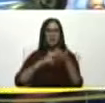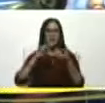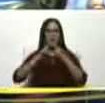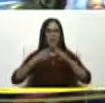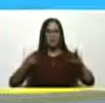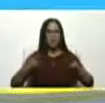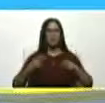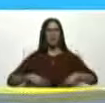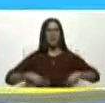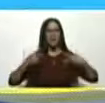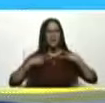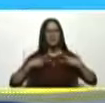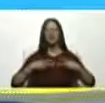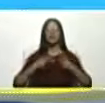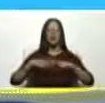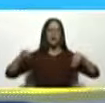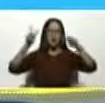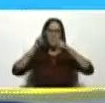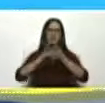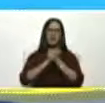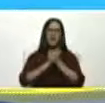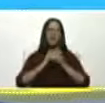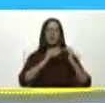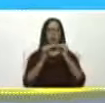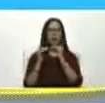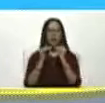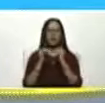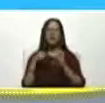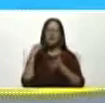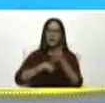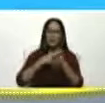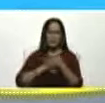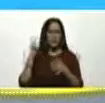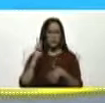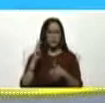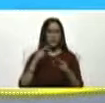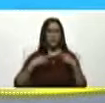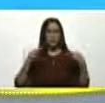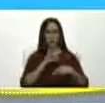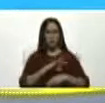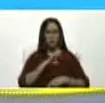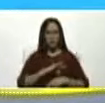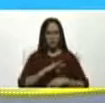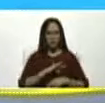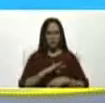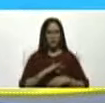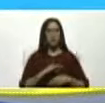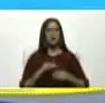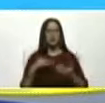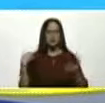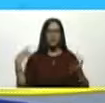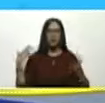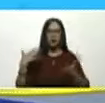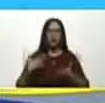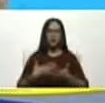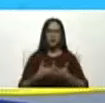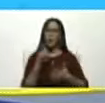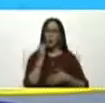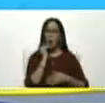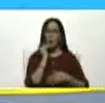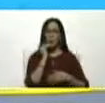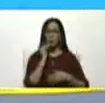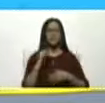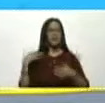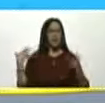de la solidaridad, de la igualdad, la batalla de Venezuela en las redes sociales, es la generación joven y